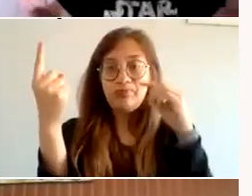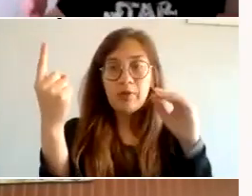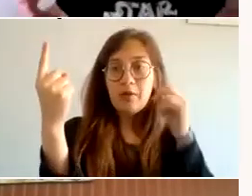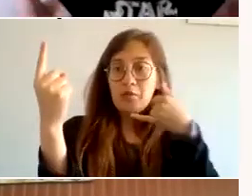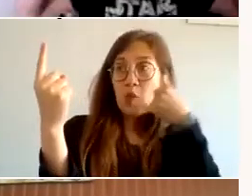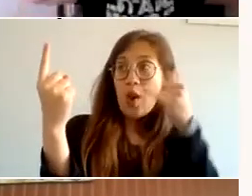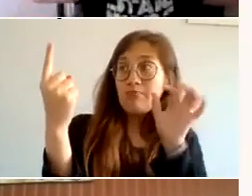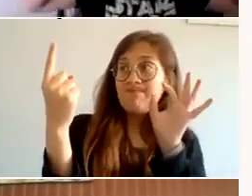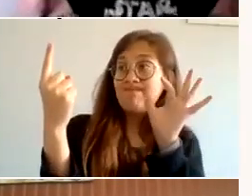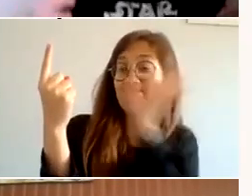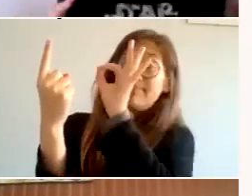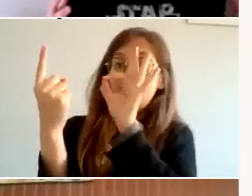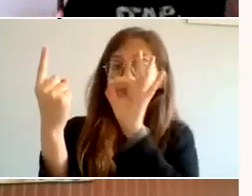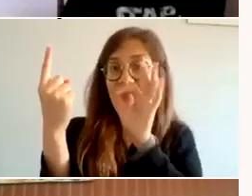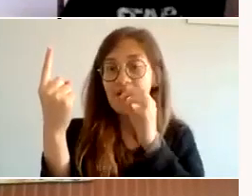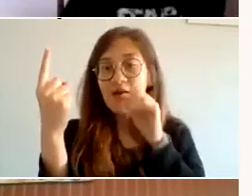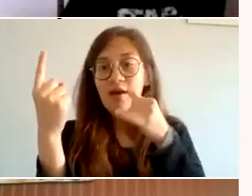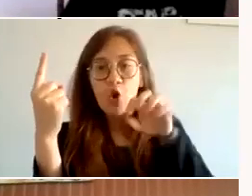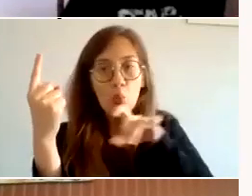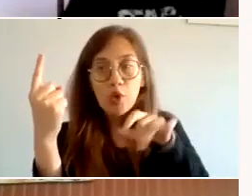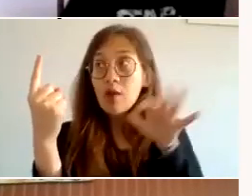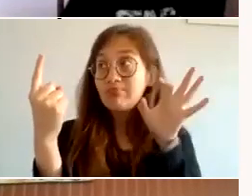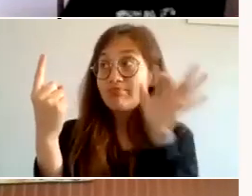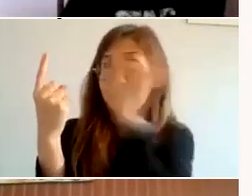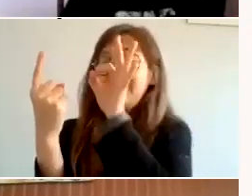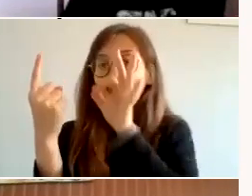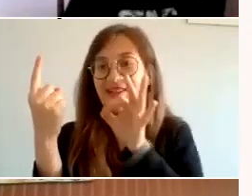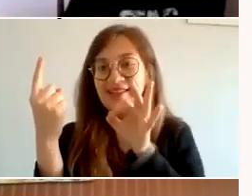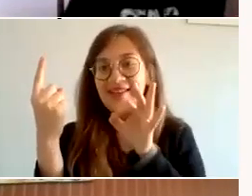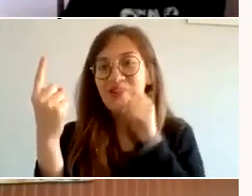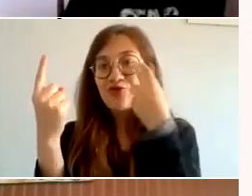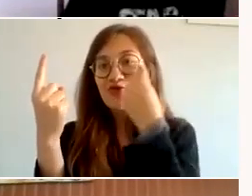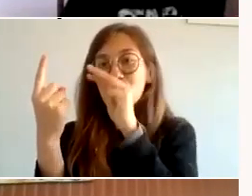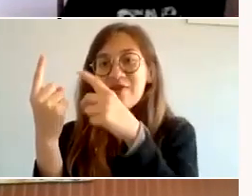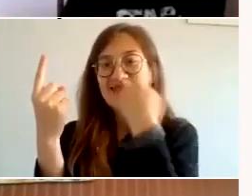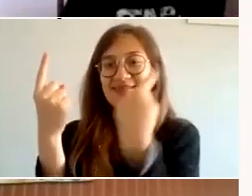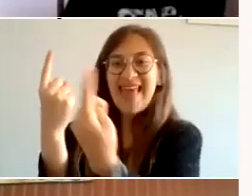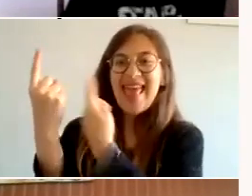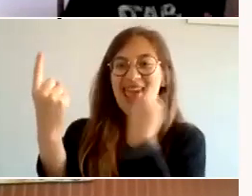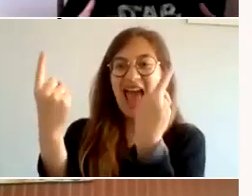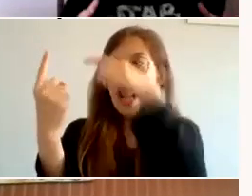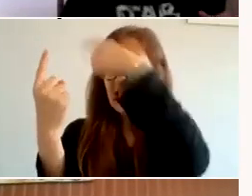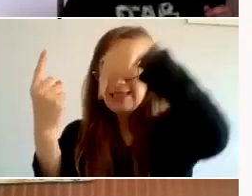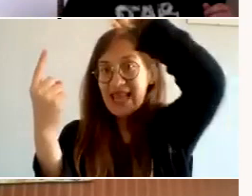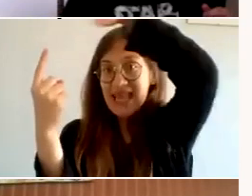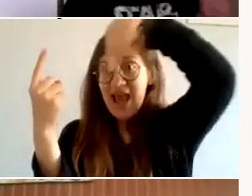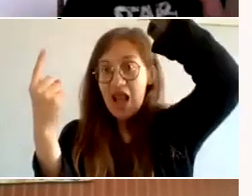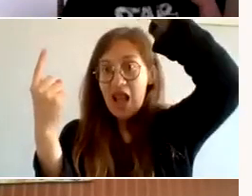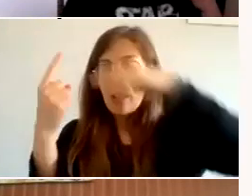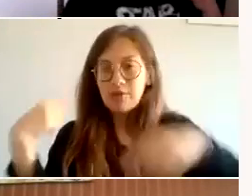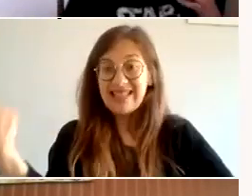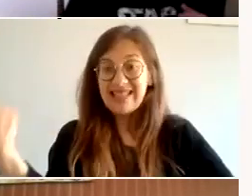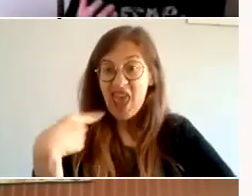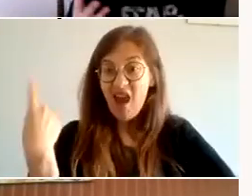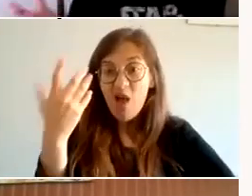domo en donde nosotros podemos tener señal de celular, ¿ya? Aquí se aprovecha, obviamente, para poder llamar